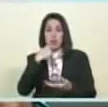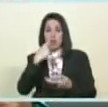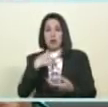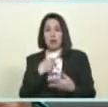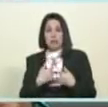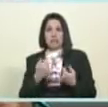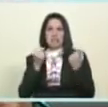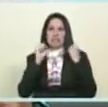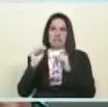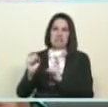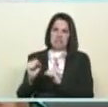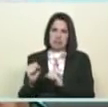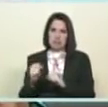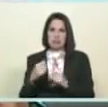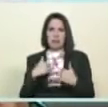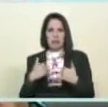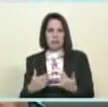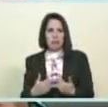en default.